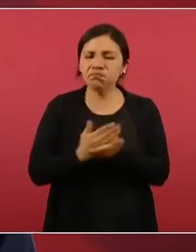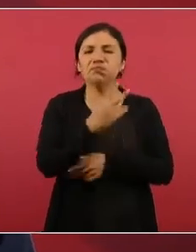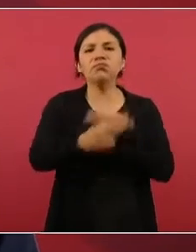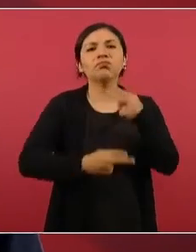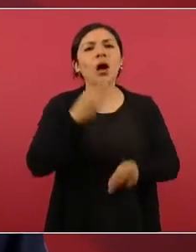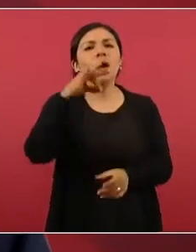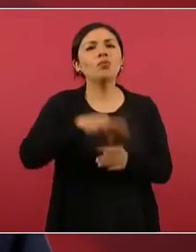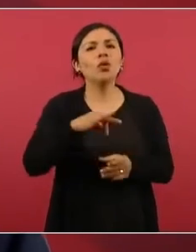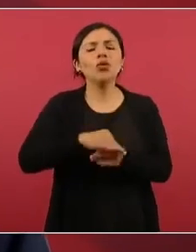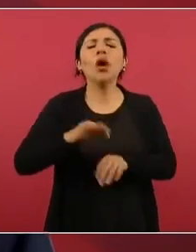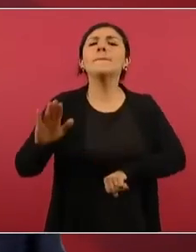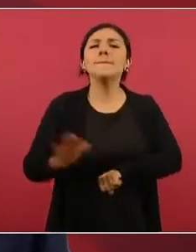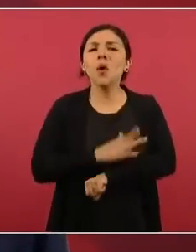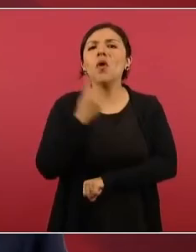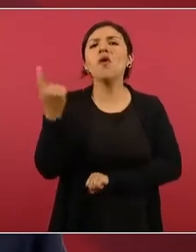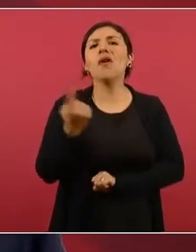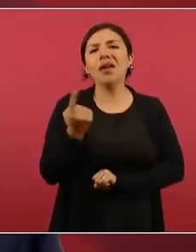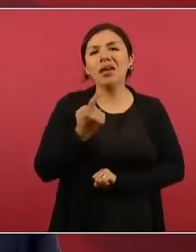infundido,